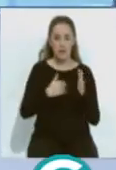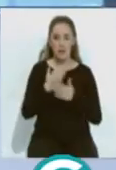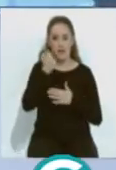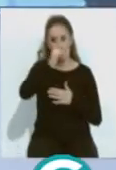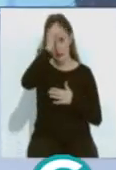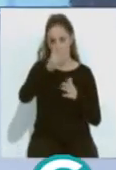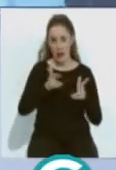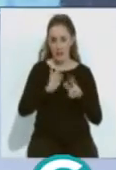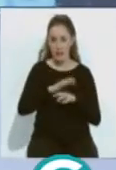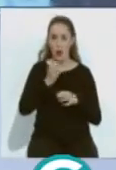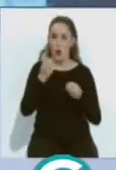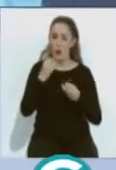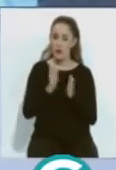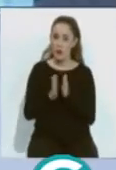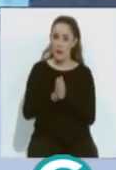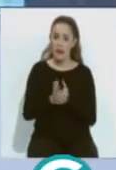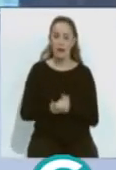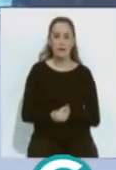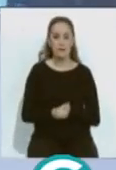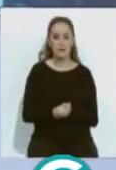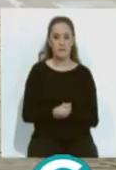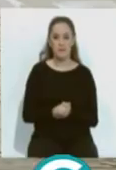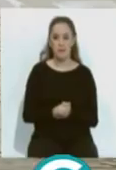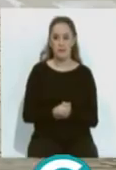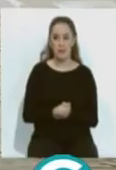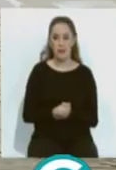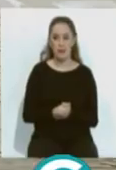este fin de semana. Nos lo cuenta Sandra Jiménez.